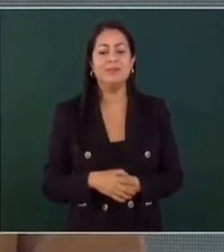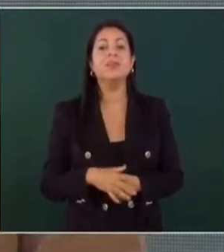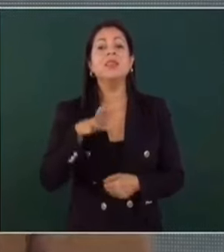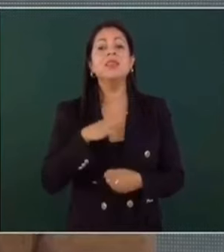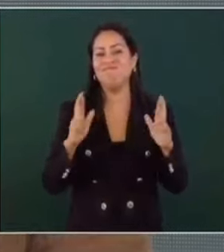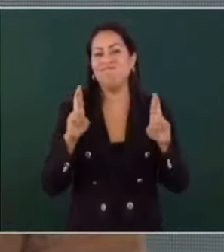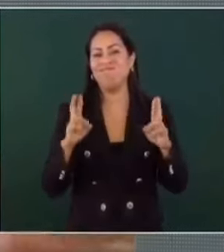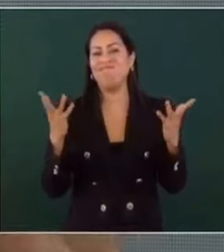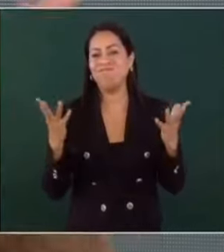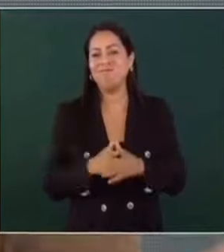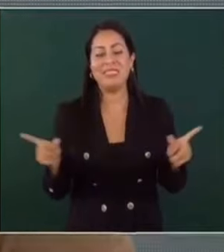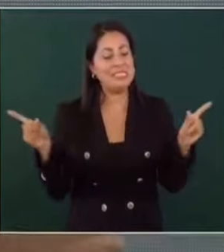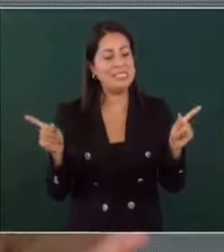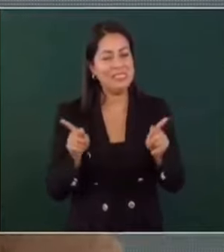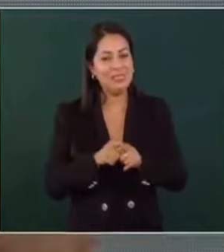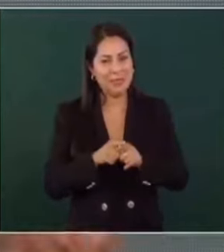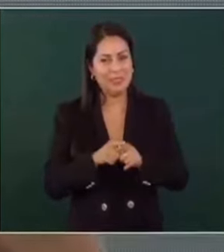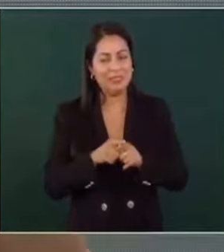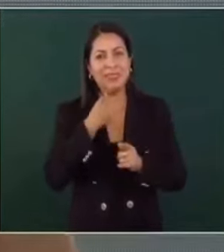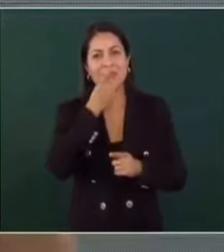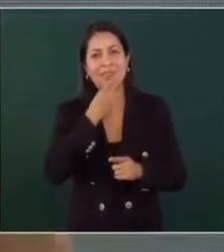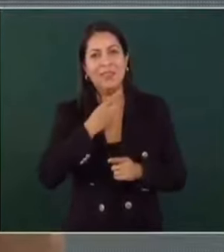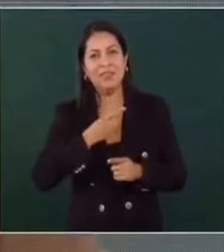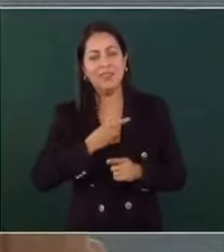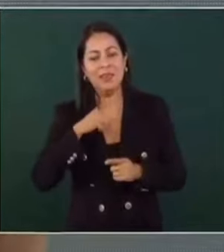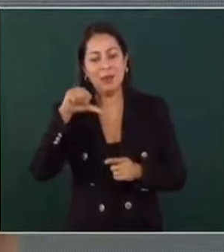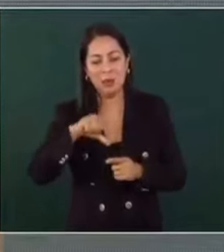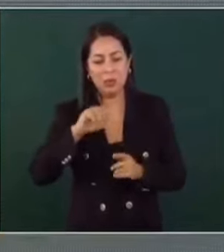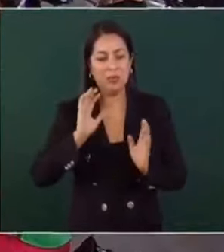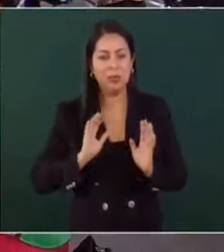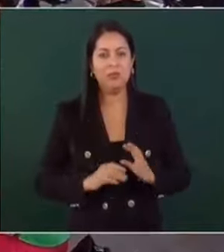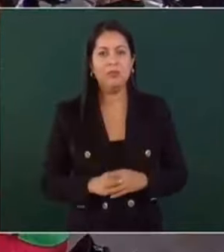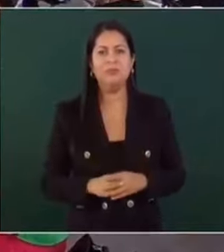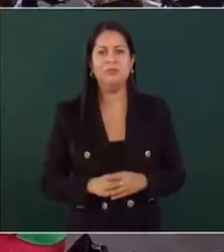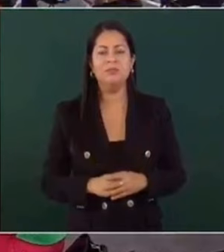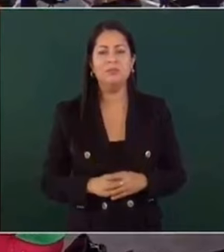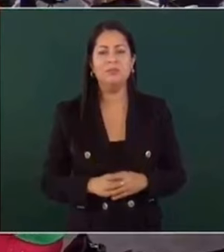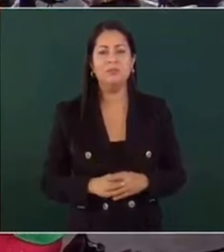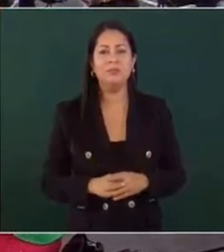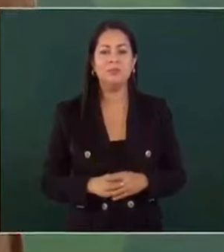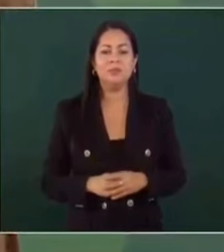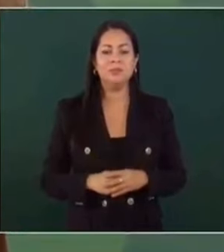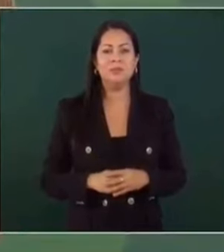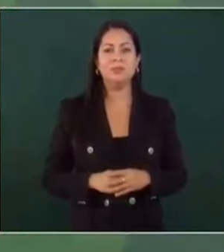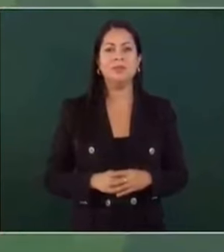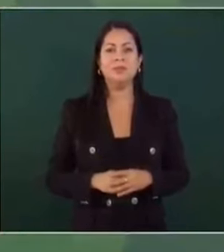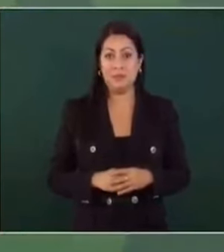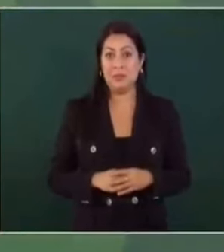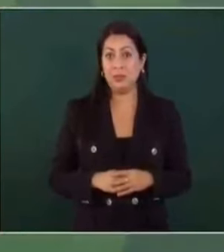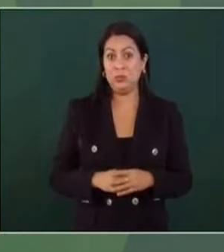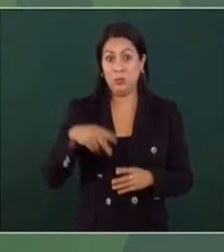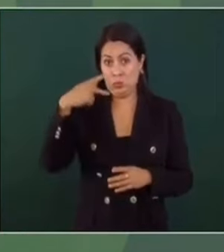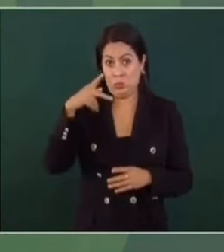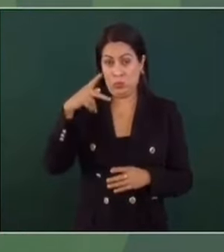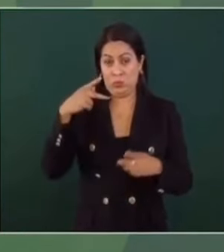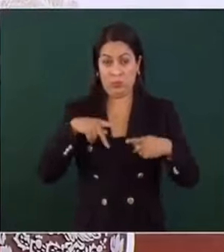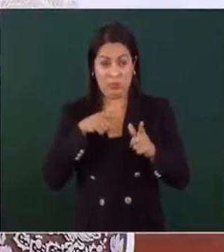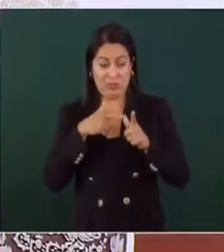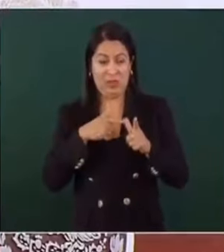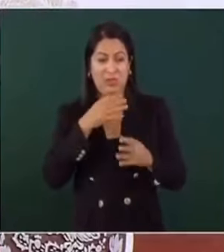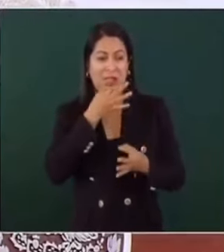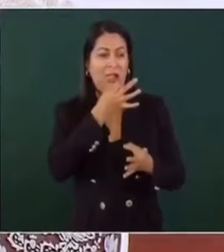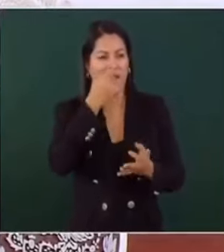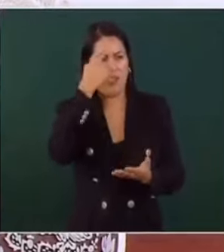Tiene mucho dinero. Nada más que me diga hoy. Además, lo merecen sus lectores porque todavía hay mucha gente